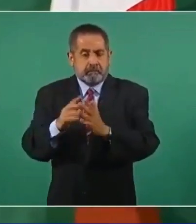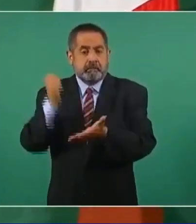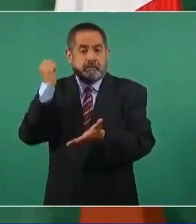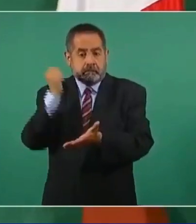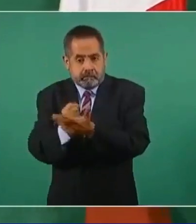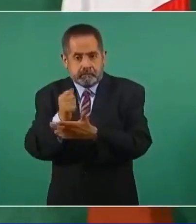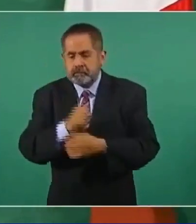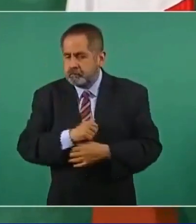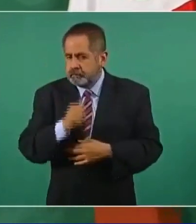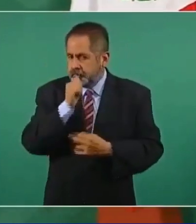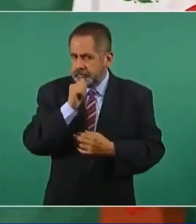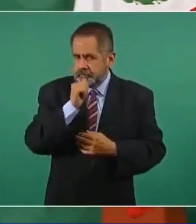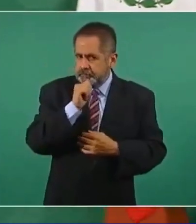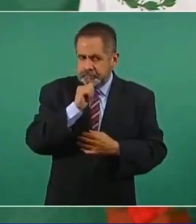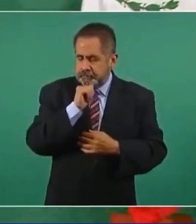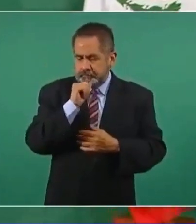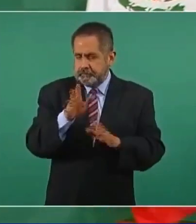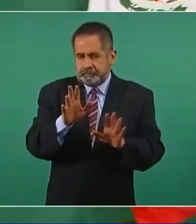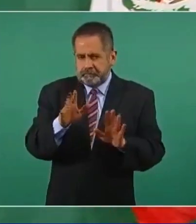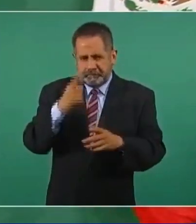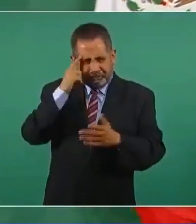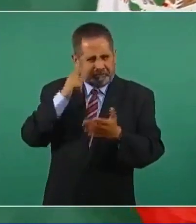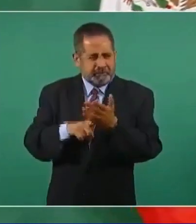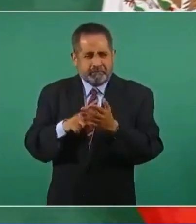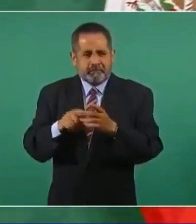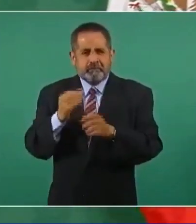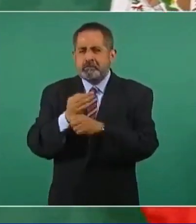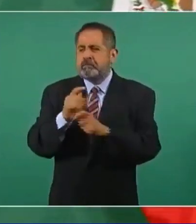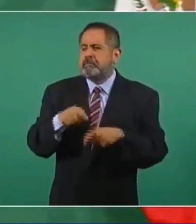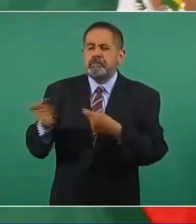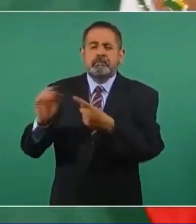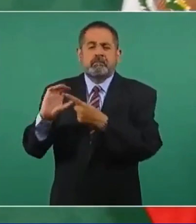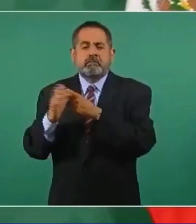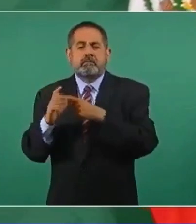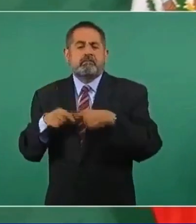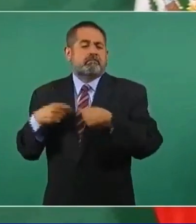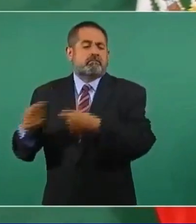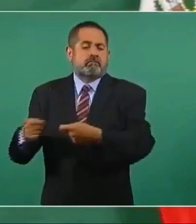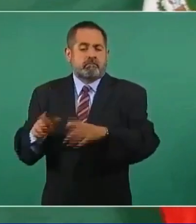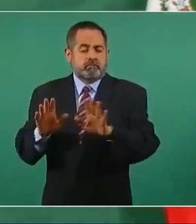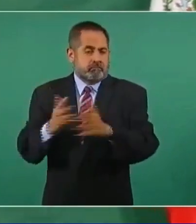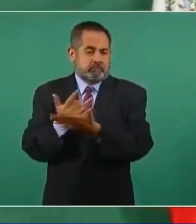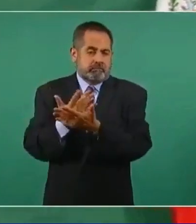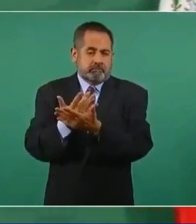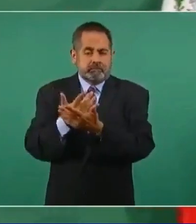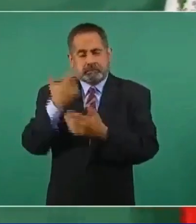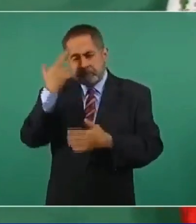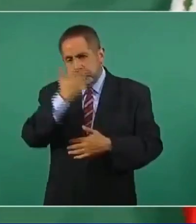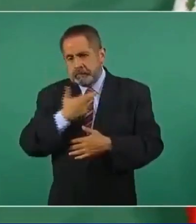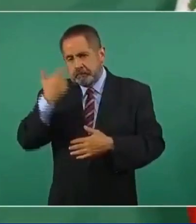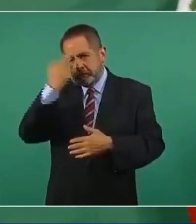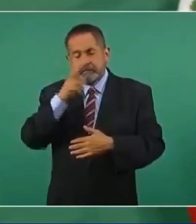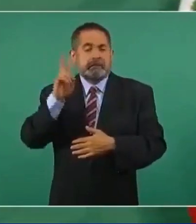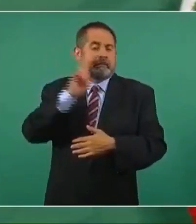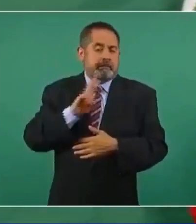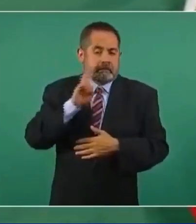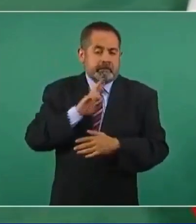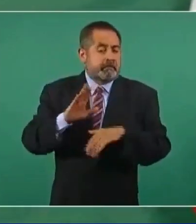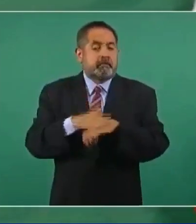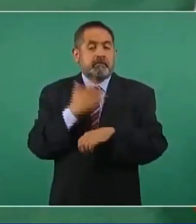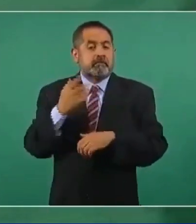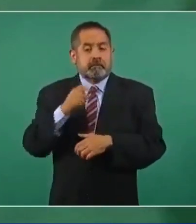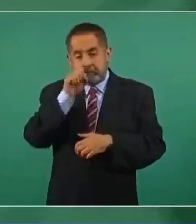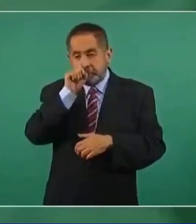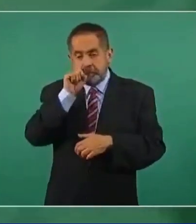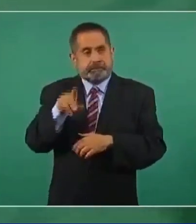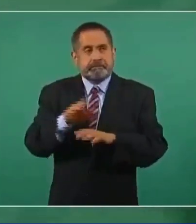aprueba. Está, creo que en comisiones, y se tiene que revisar porque